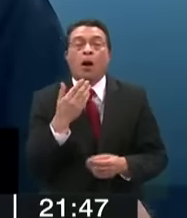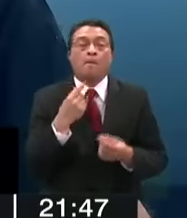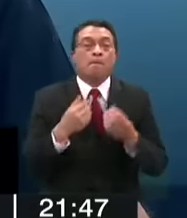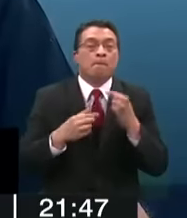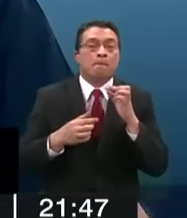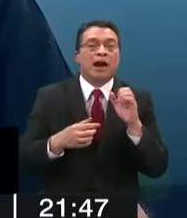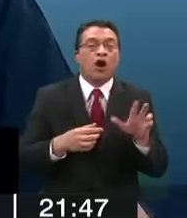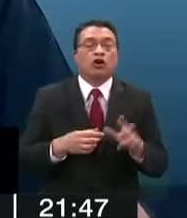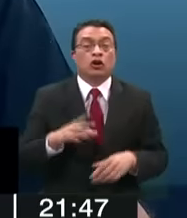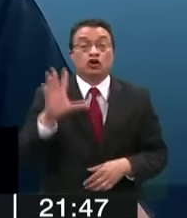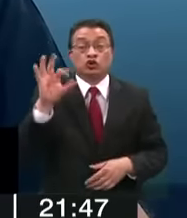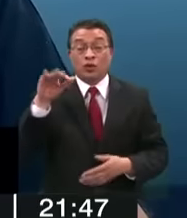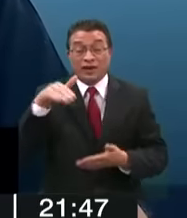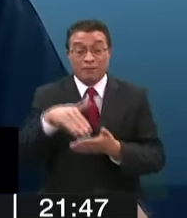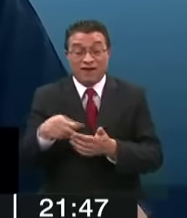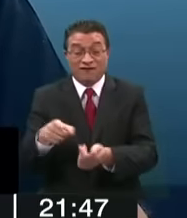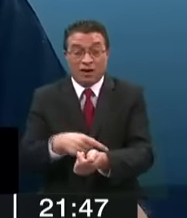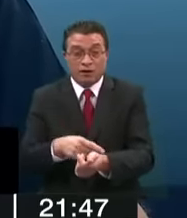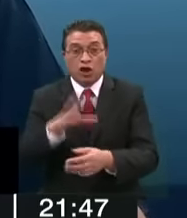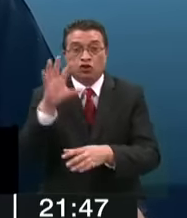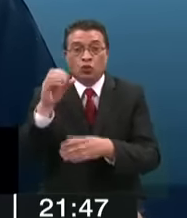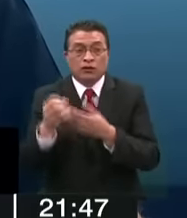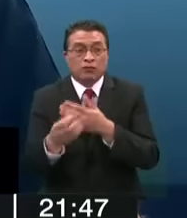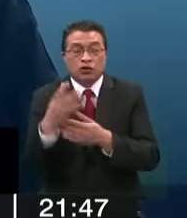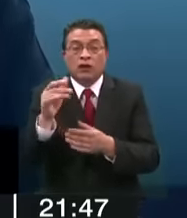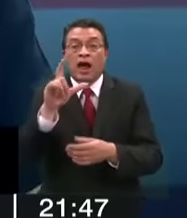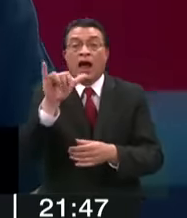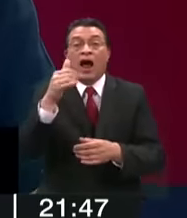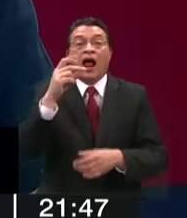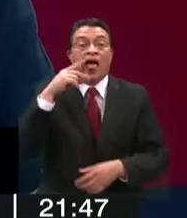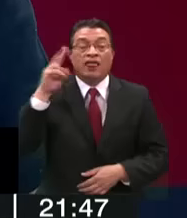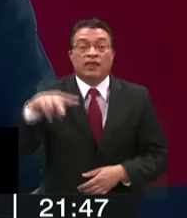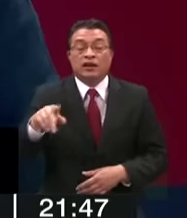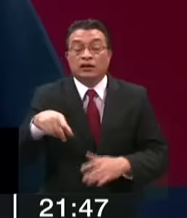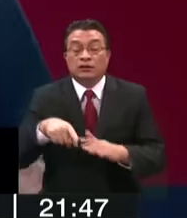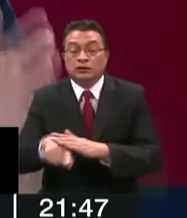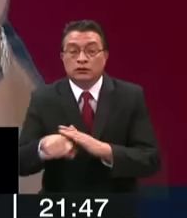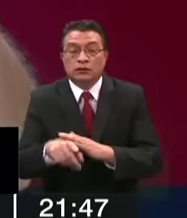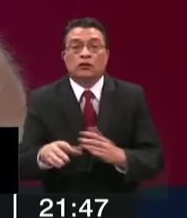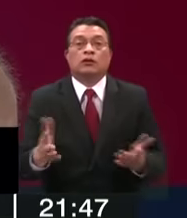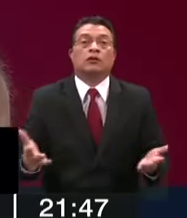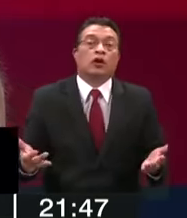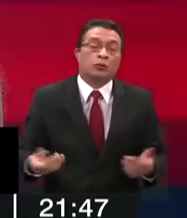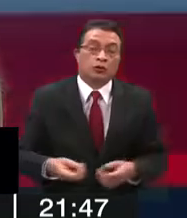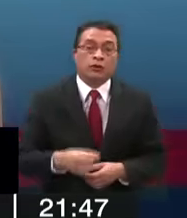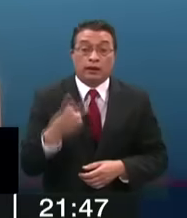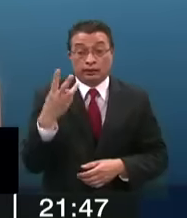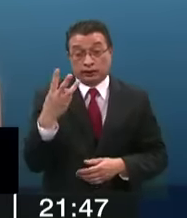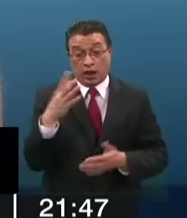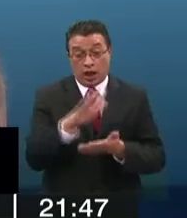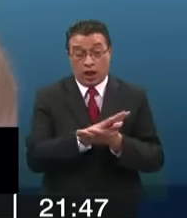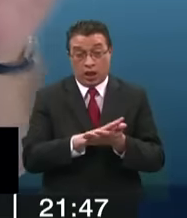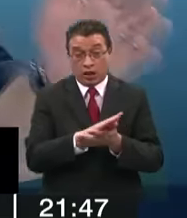Las 50.000 familias con 50.000 nuevos cupos de jardín infantiles. Por ponerte 3 ejemplos, ¿no?